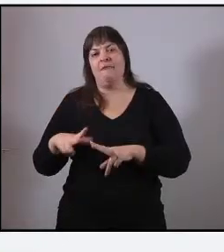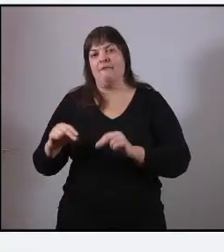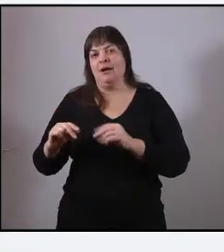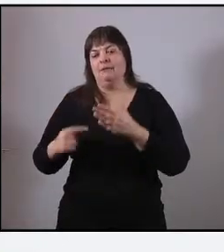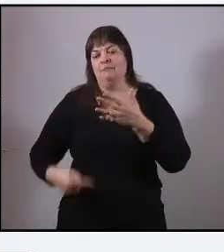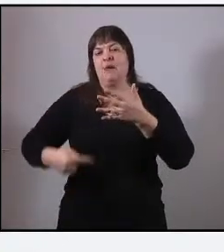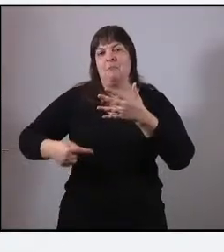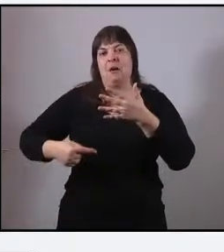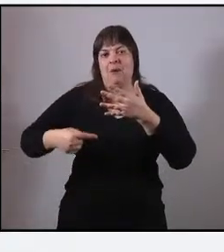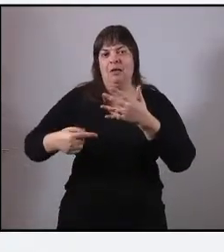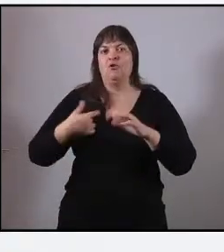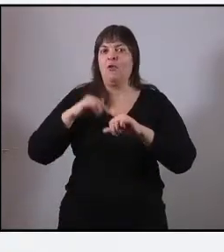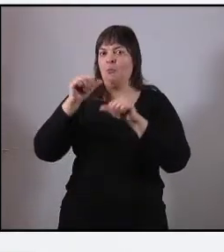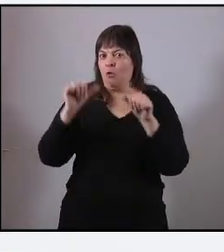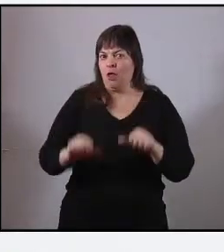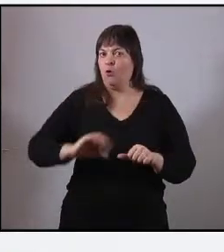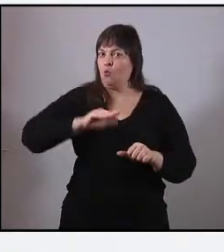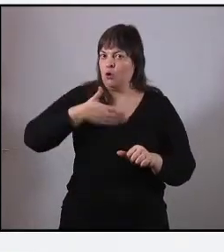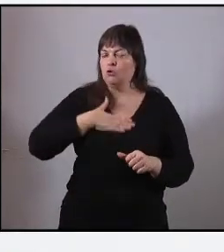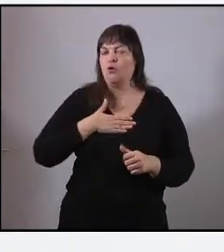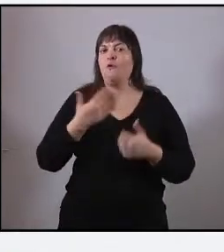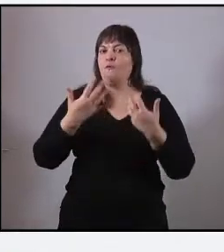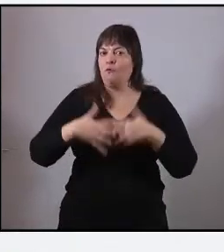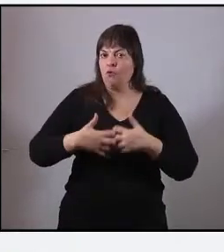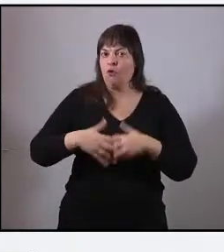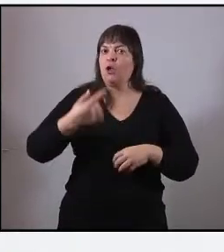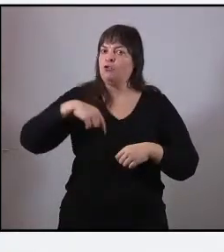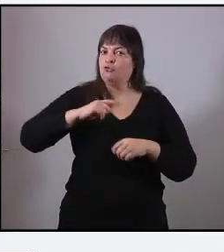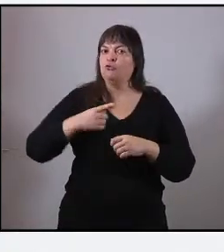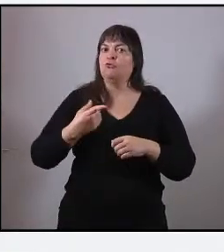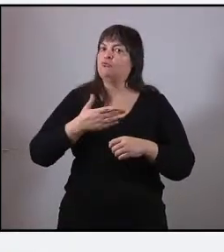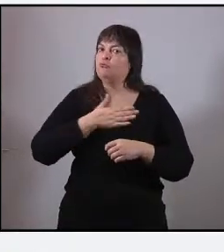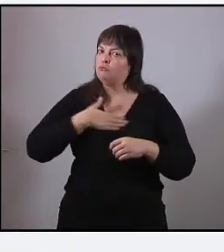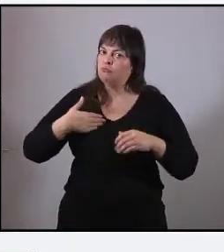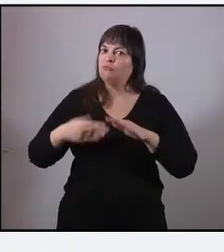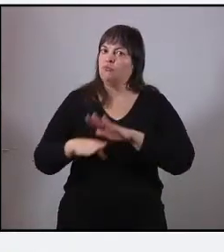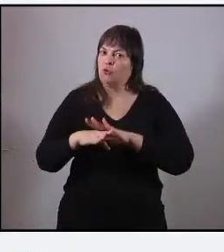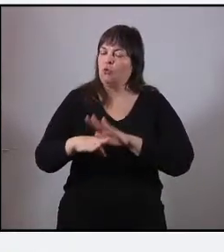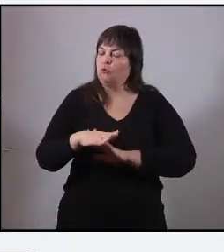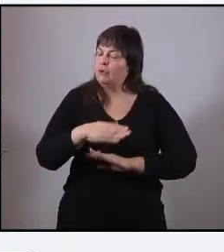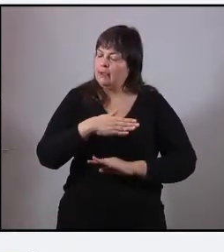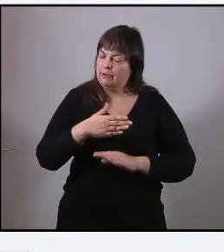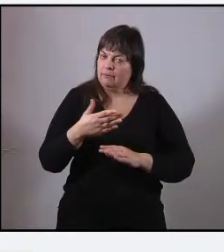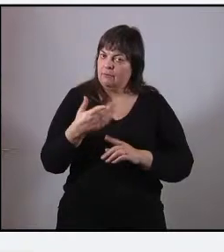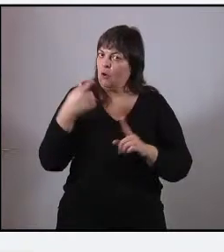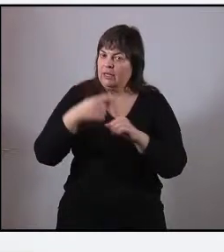tanto, nuestro modelo funciona y eso es lo que queremos seguir haciendo.